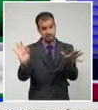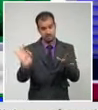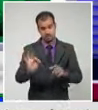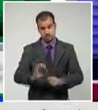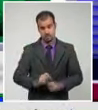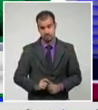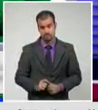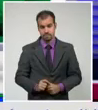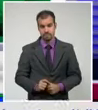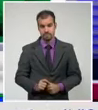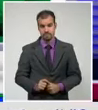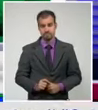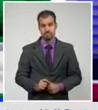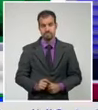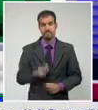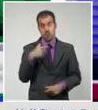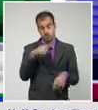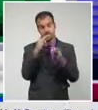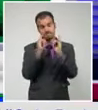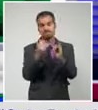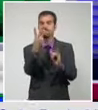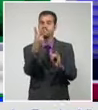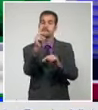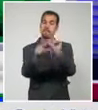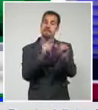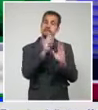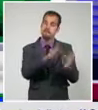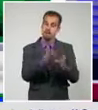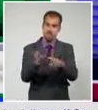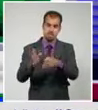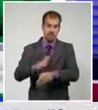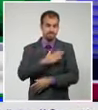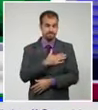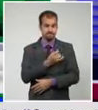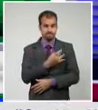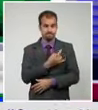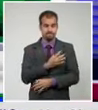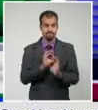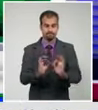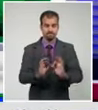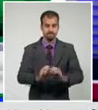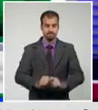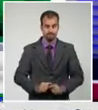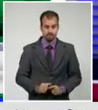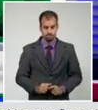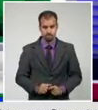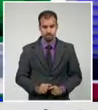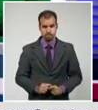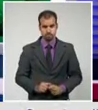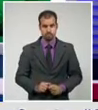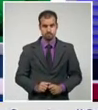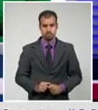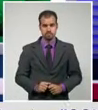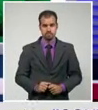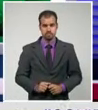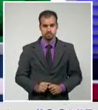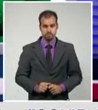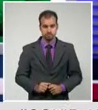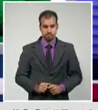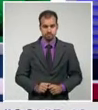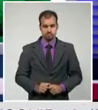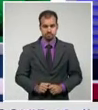3 fallecidos tenemos que informar en el día de hoy en nuestro país con COVID-19.